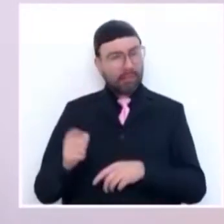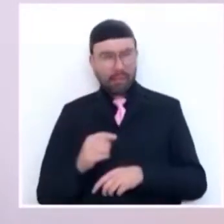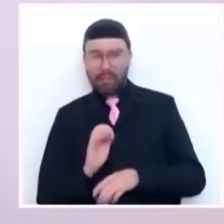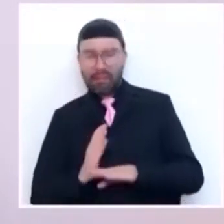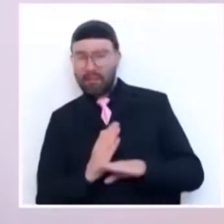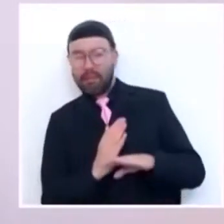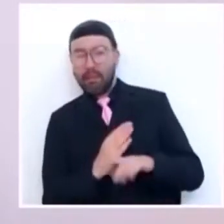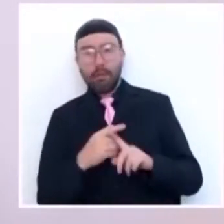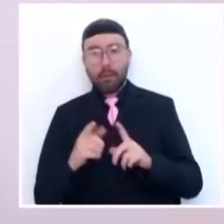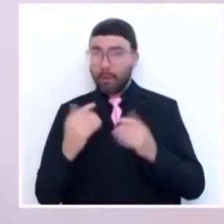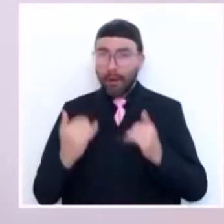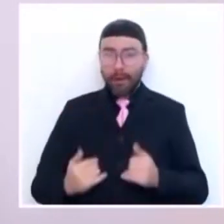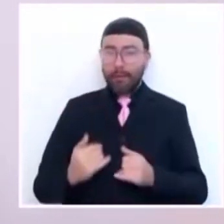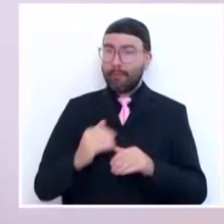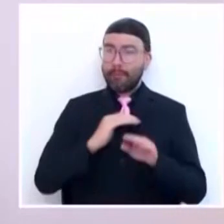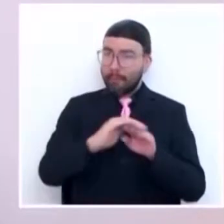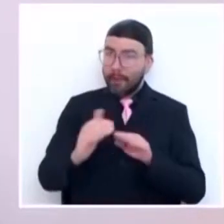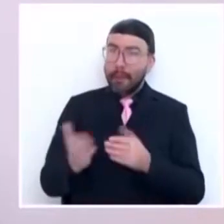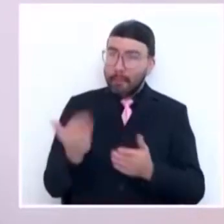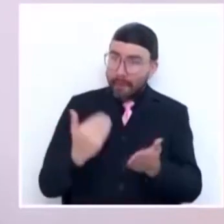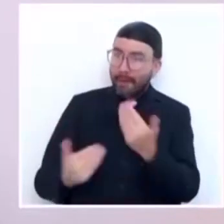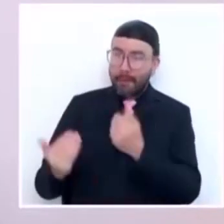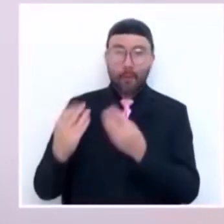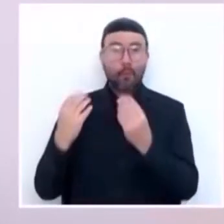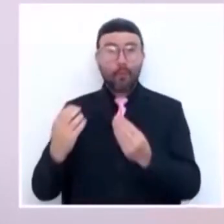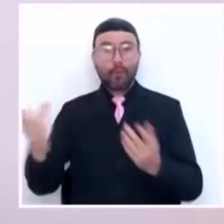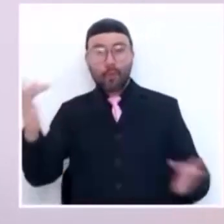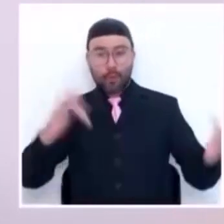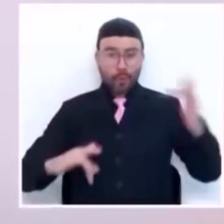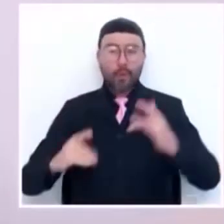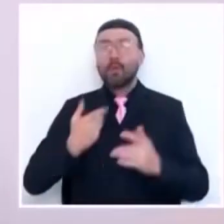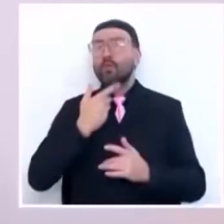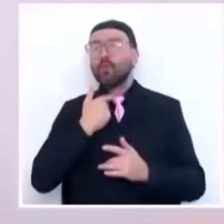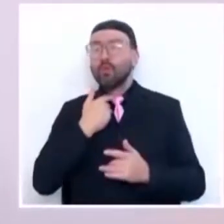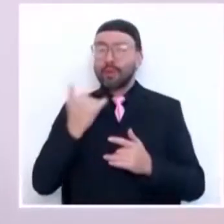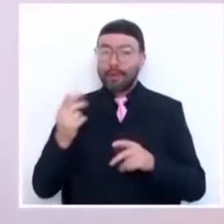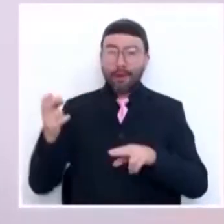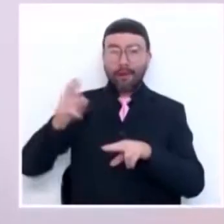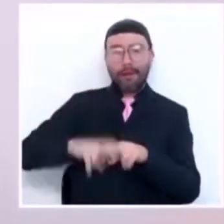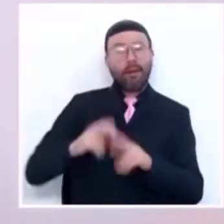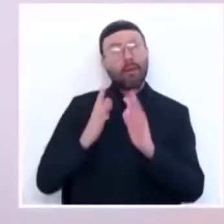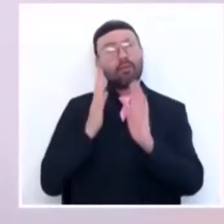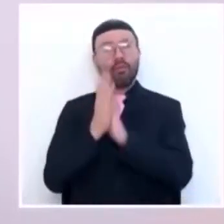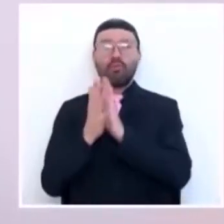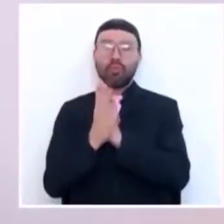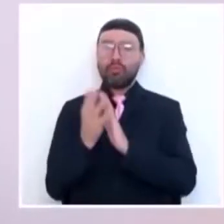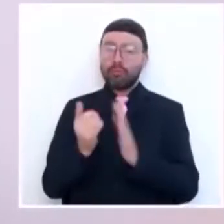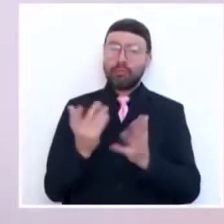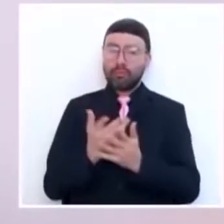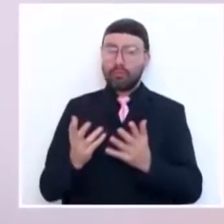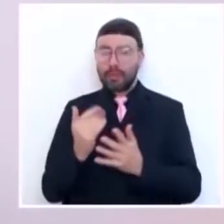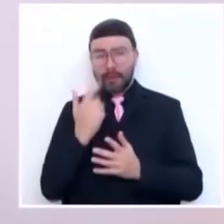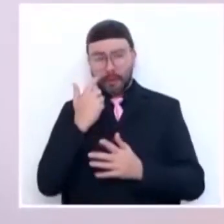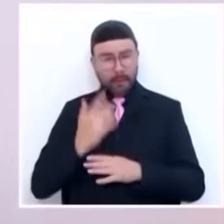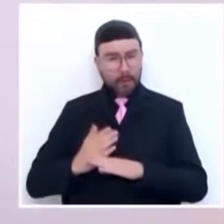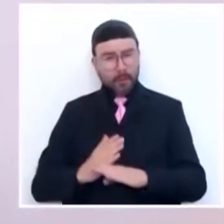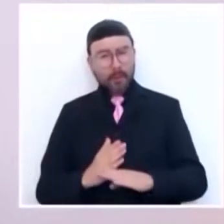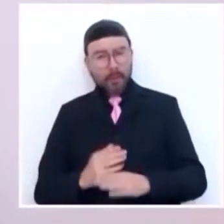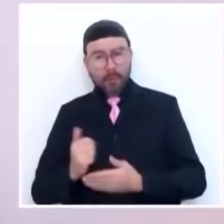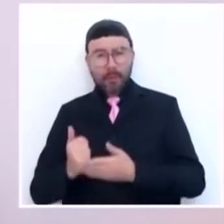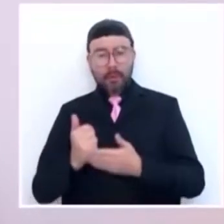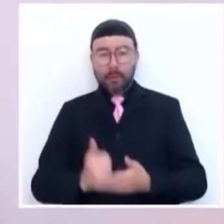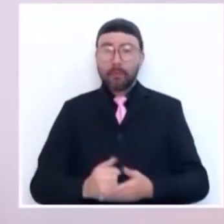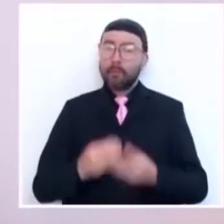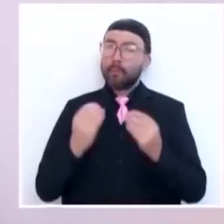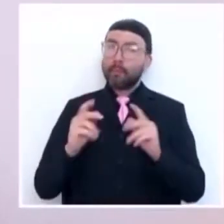que más personas se apuntan a venir acá, a sentarse, a contarles cosas desde la prevención. Y